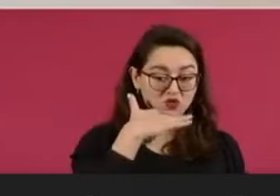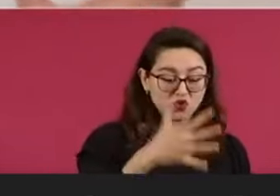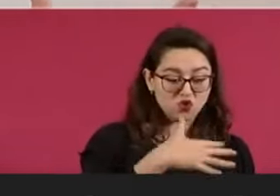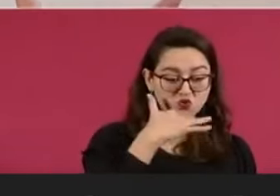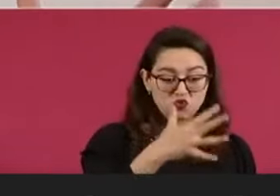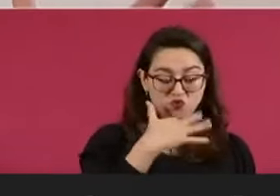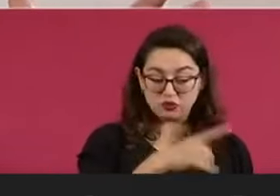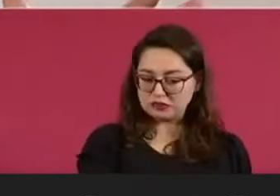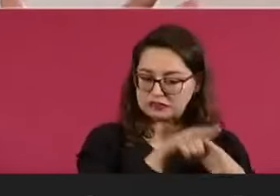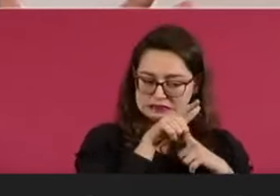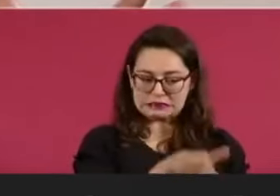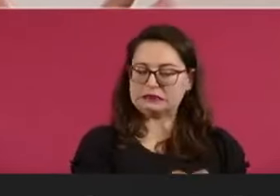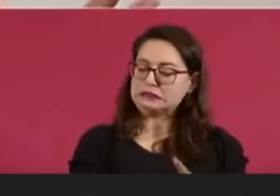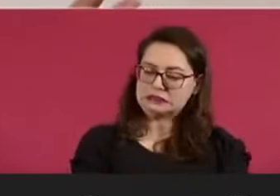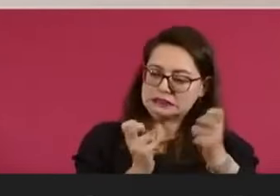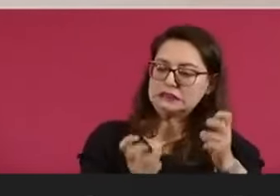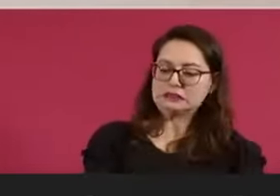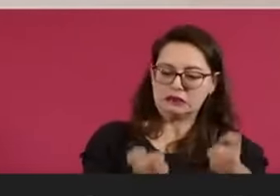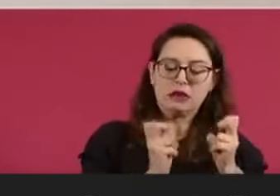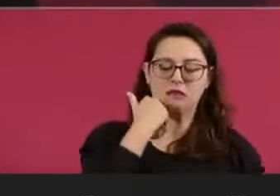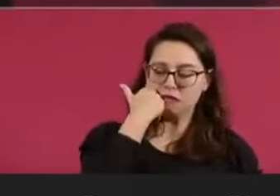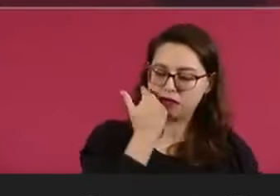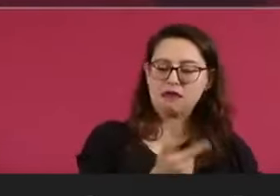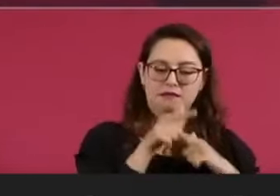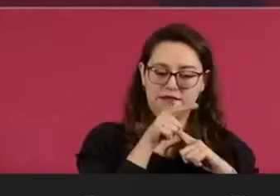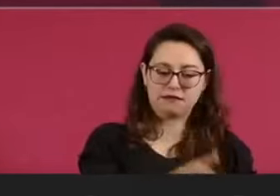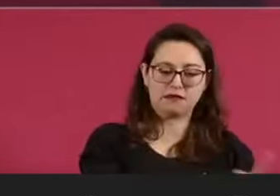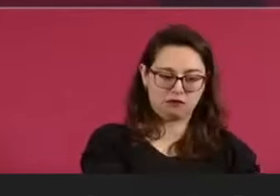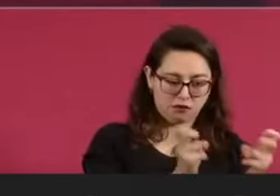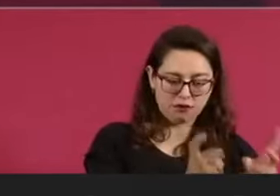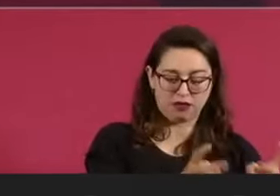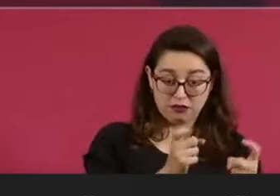que no quieren dejar de robar, sino también